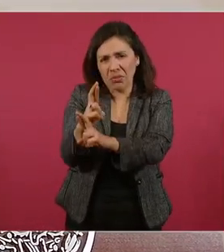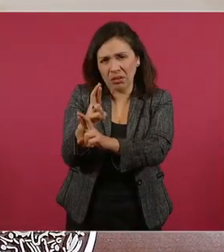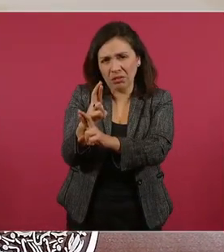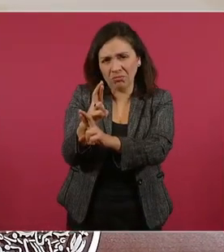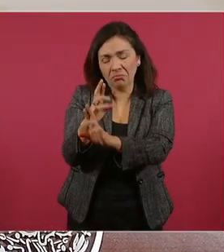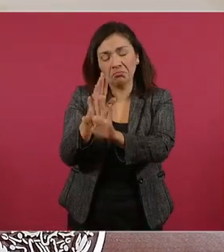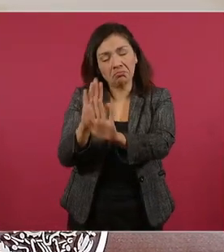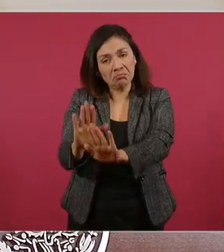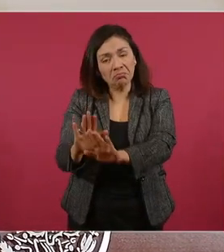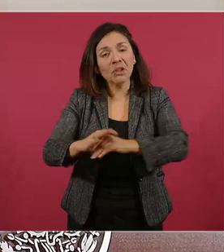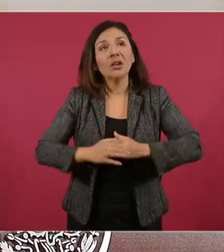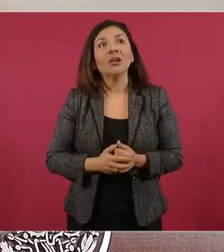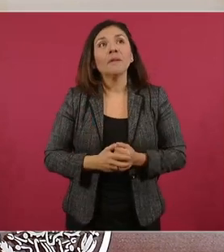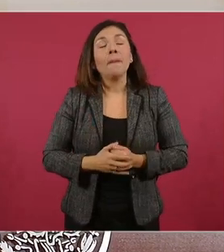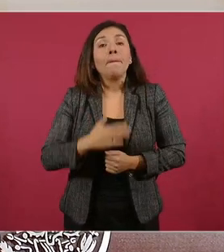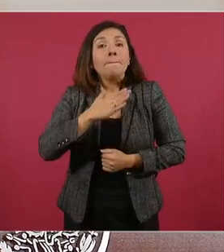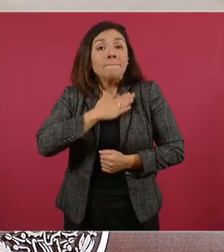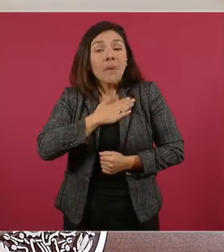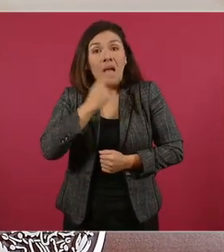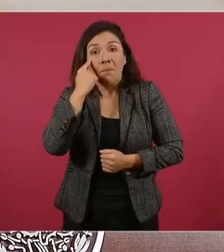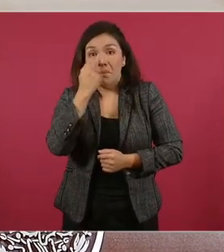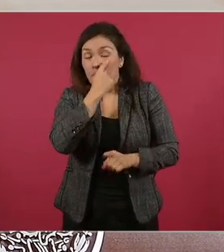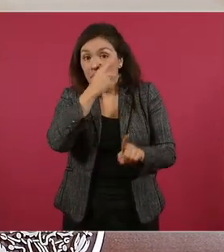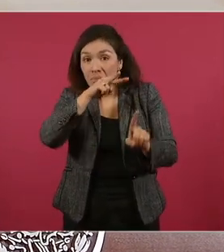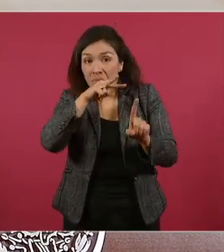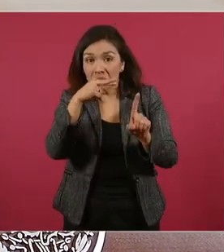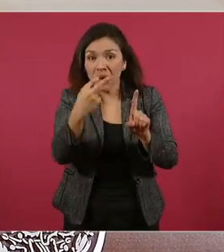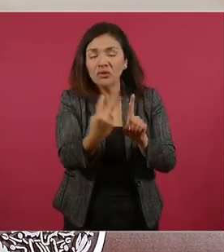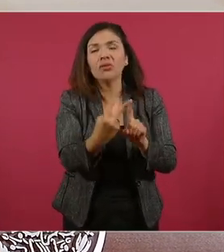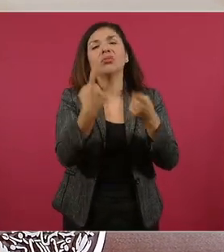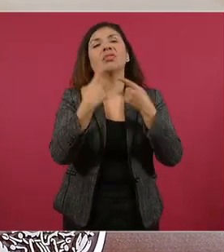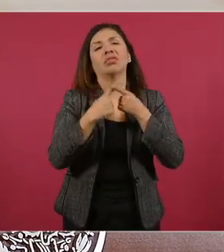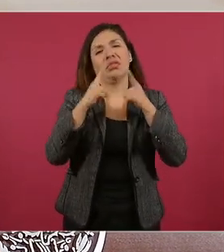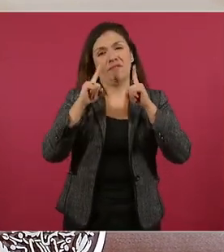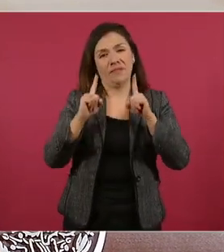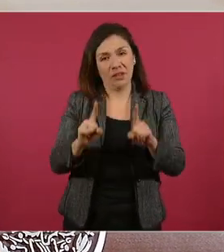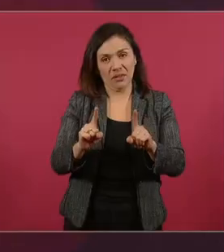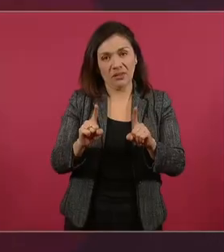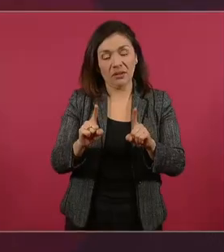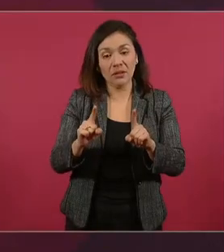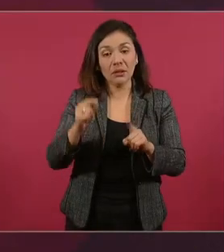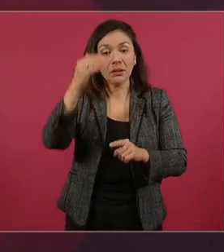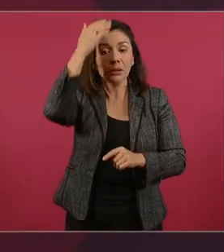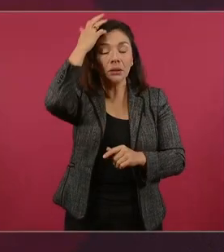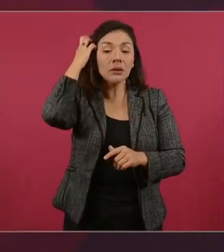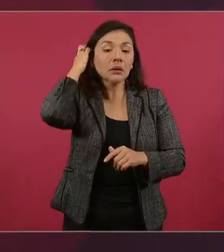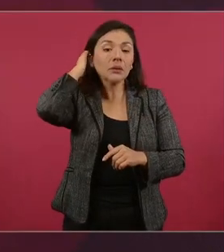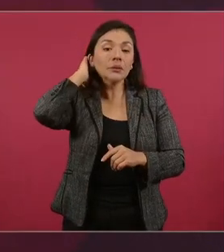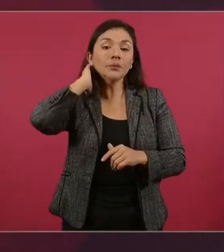Tengo yo una visión distinta.